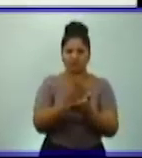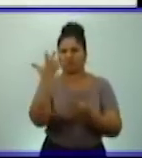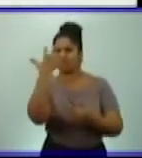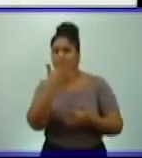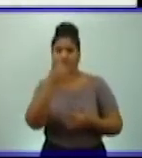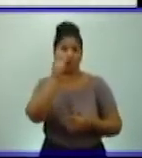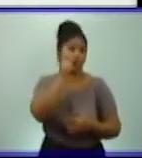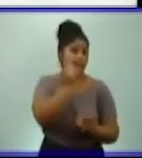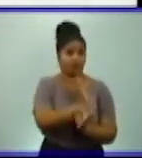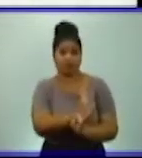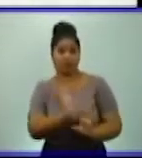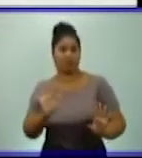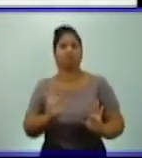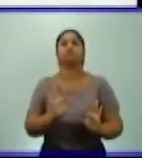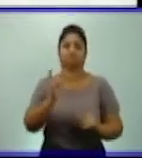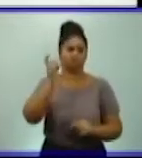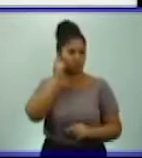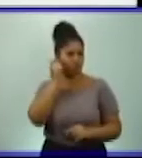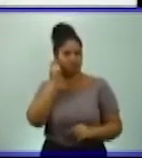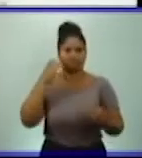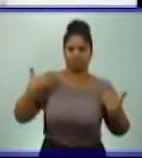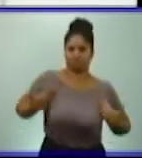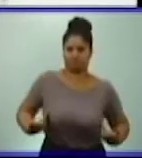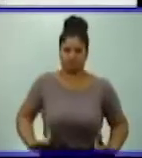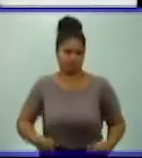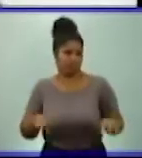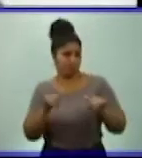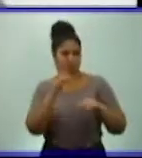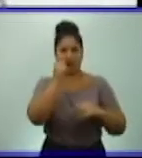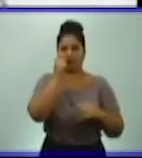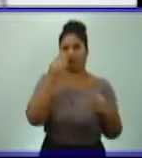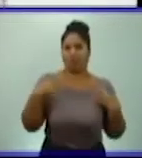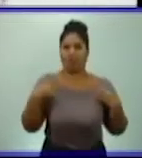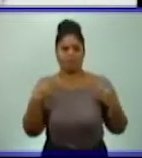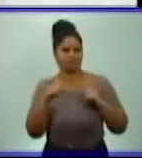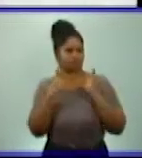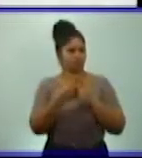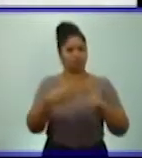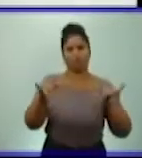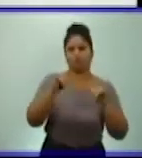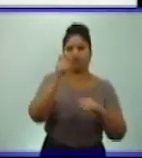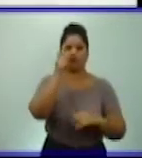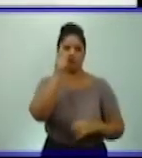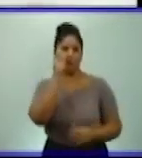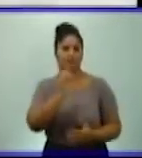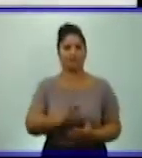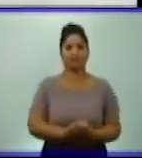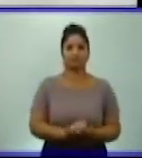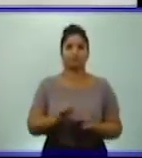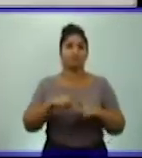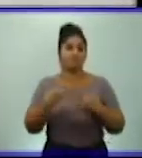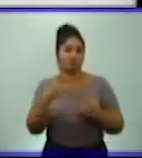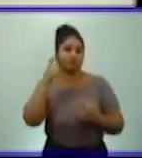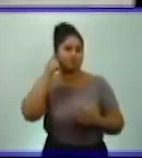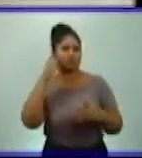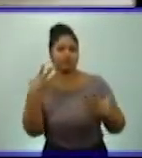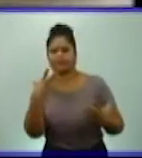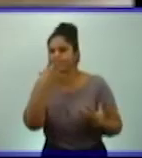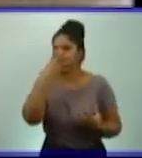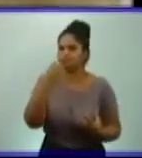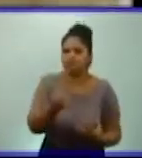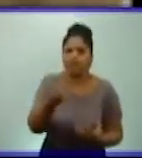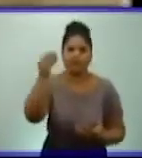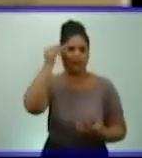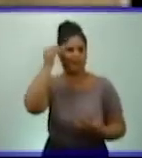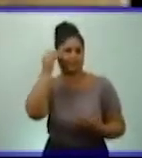se cortaba un mechón de su pelo si no la había aprendido correctamente, pues no le parecía bien que la cabeza estuviese cubierta de hermosuras si carecía